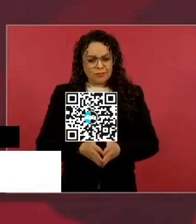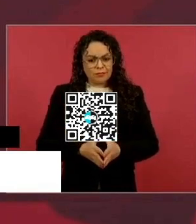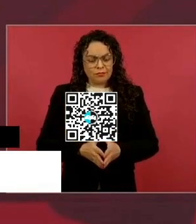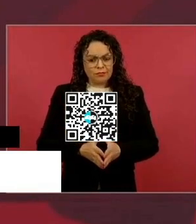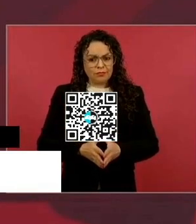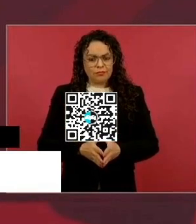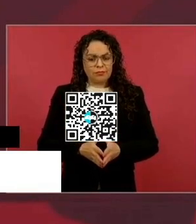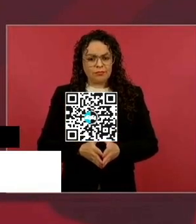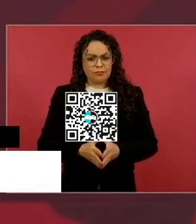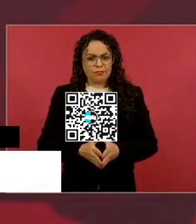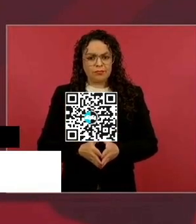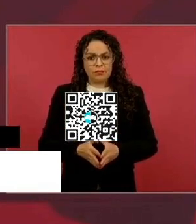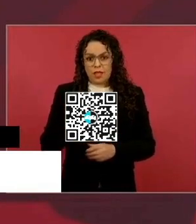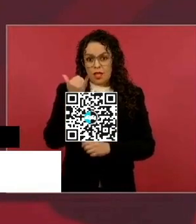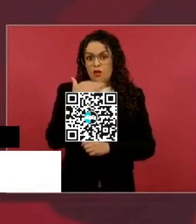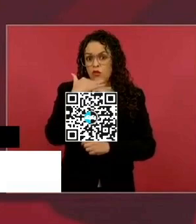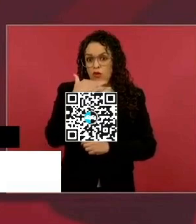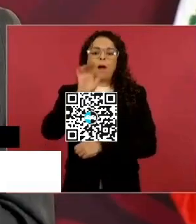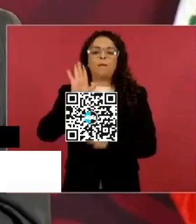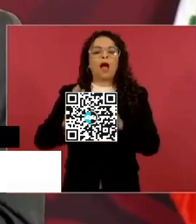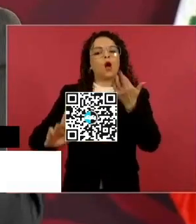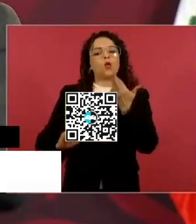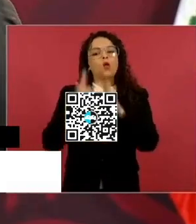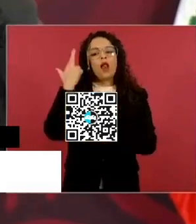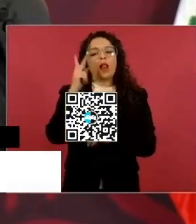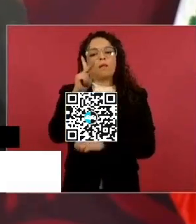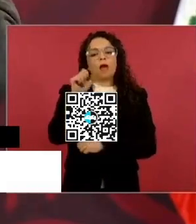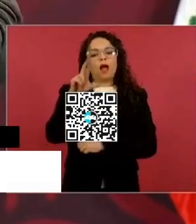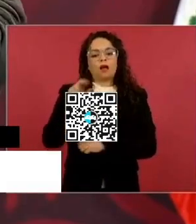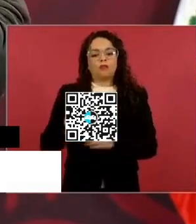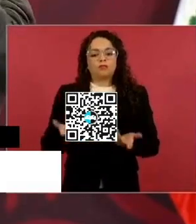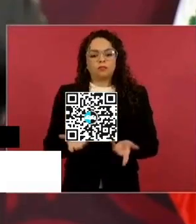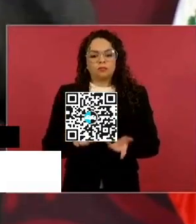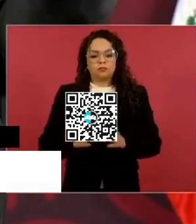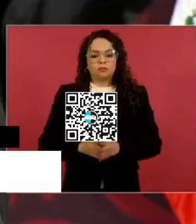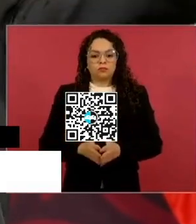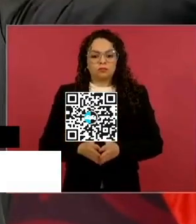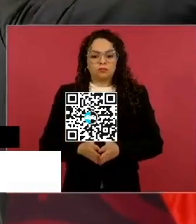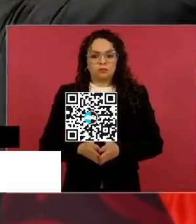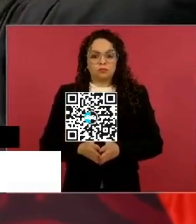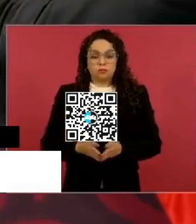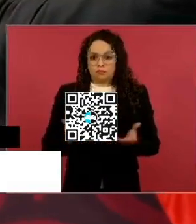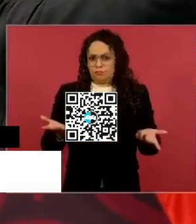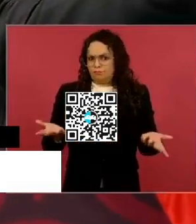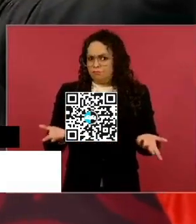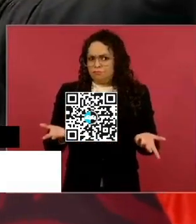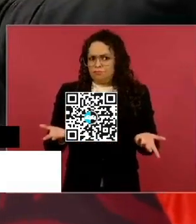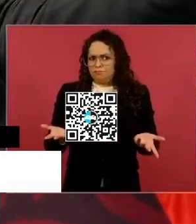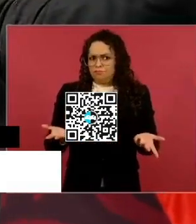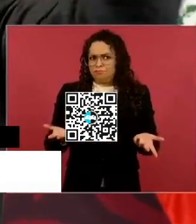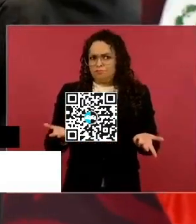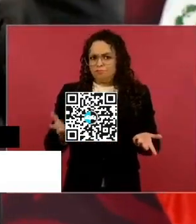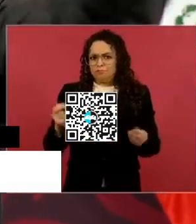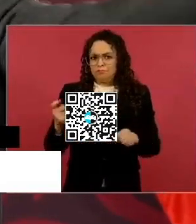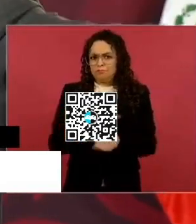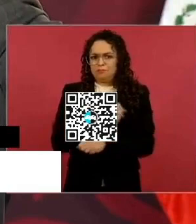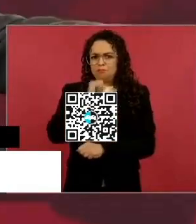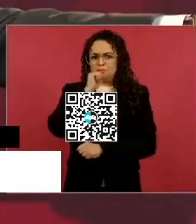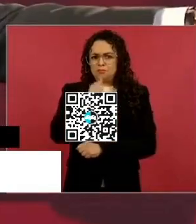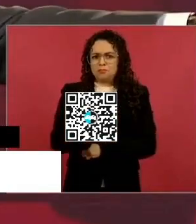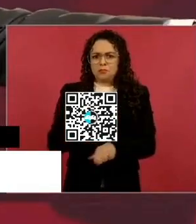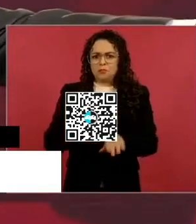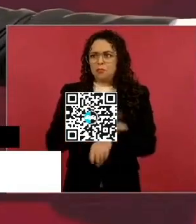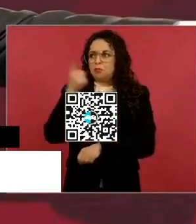permitir la corrupción. Pues si se van de vacaciones, no sé cuánto tiempo, ¿sí? Si